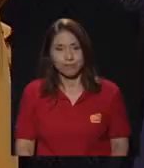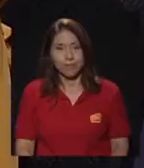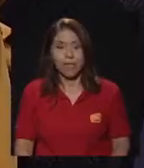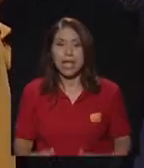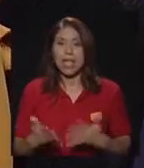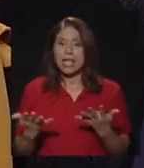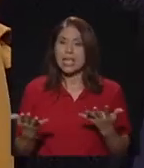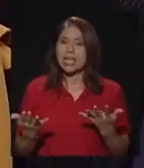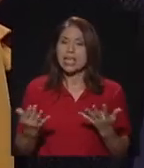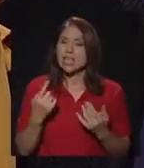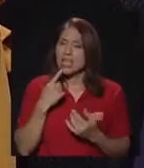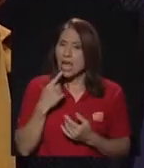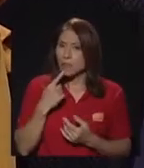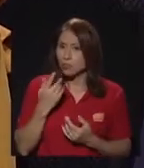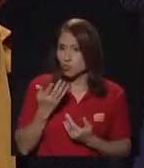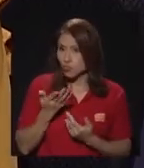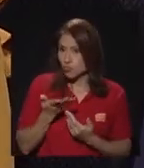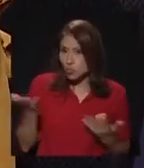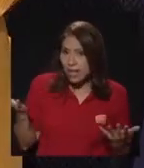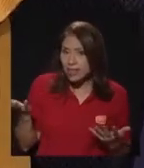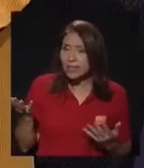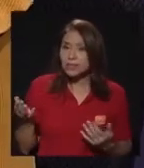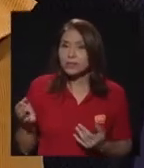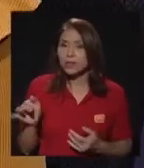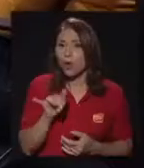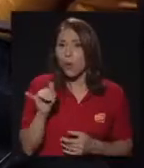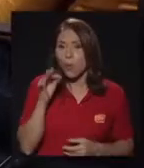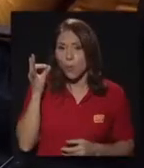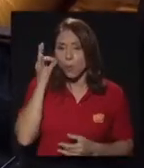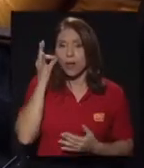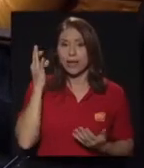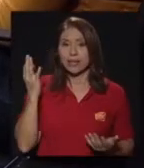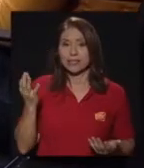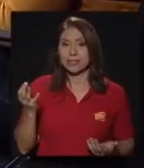Y digamos, ustedes como mujeres,